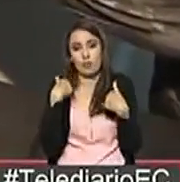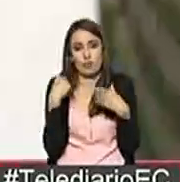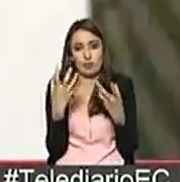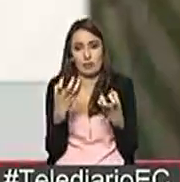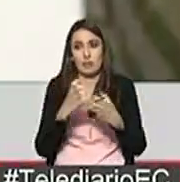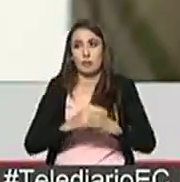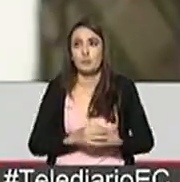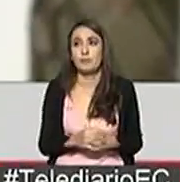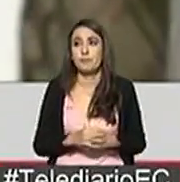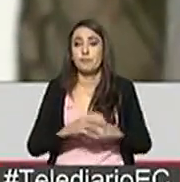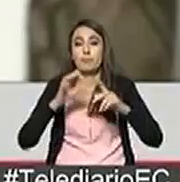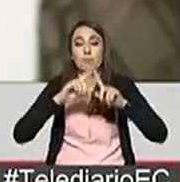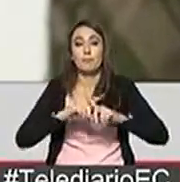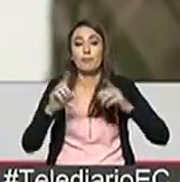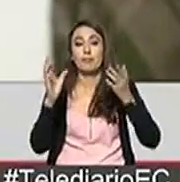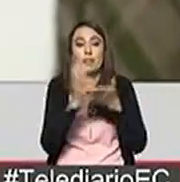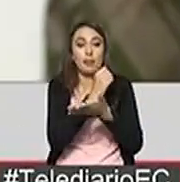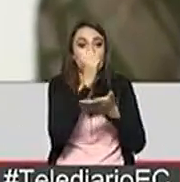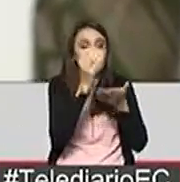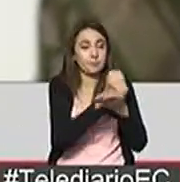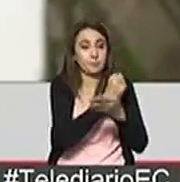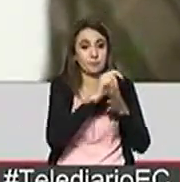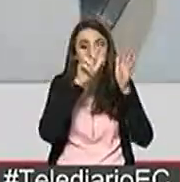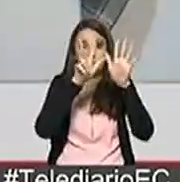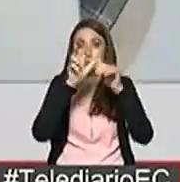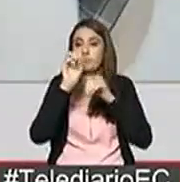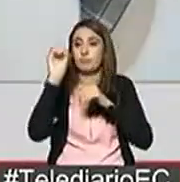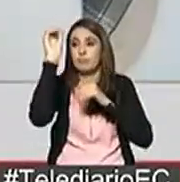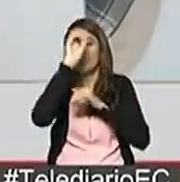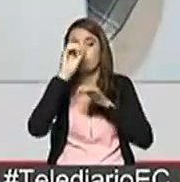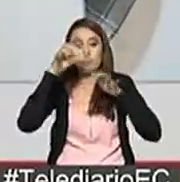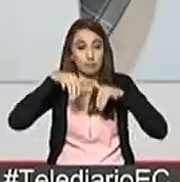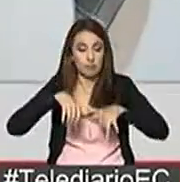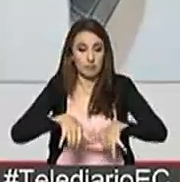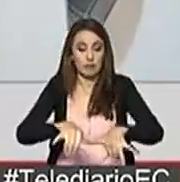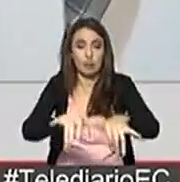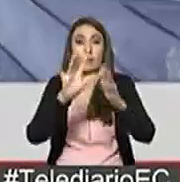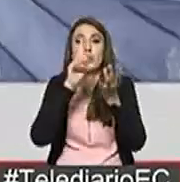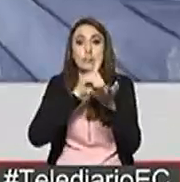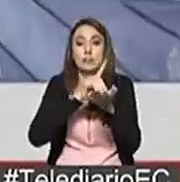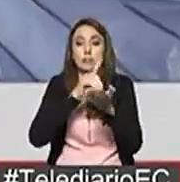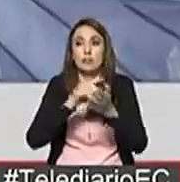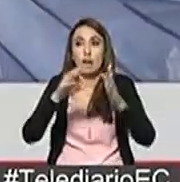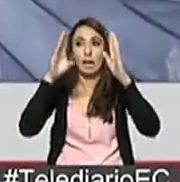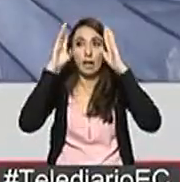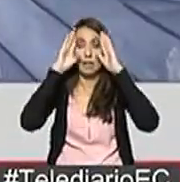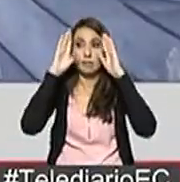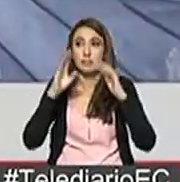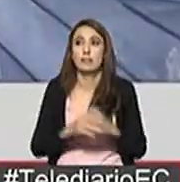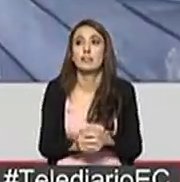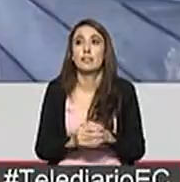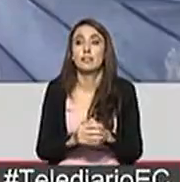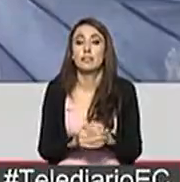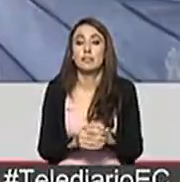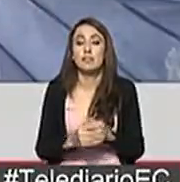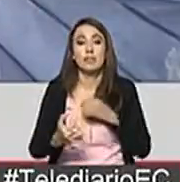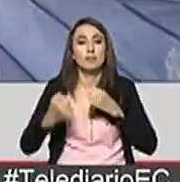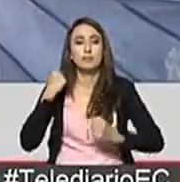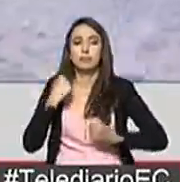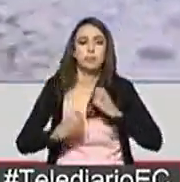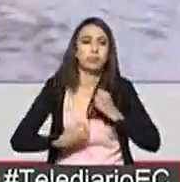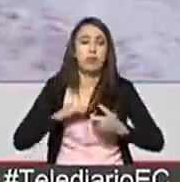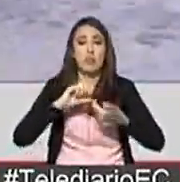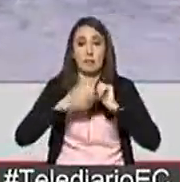familia. Aunque su recuperación avanza en un 80%, continúa con chequeos médicos. Hacer actividad física